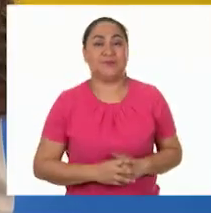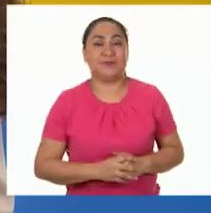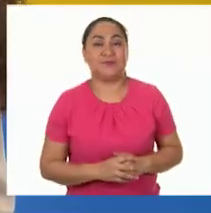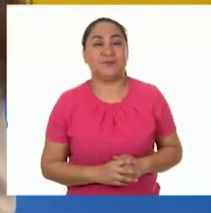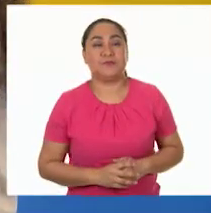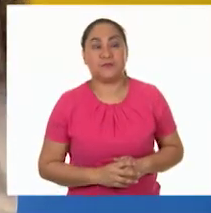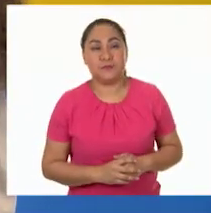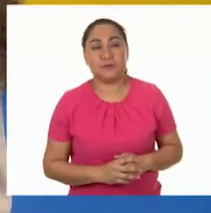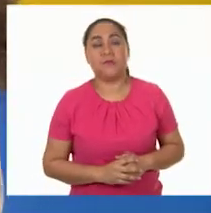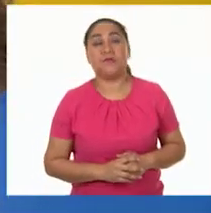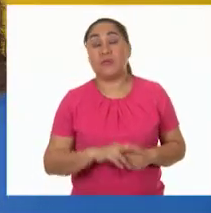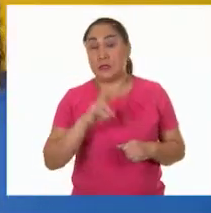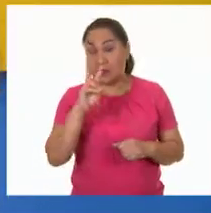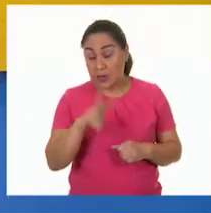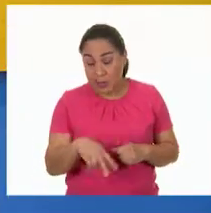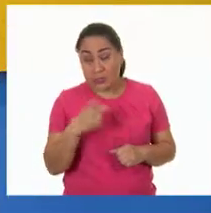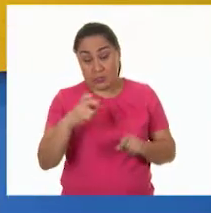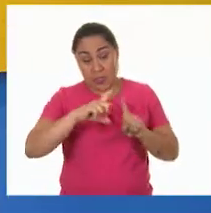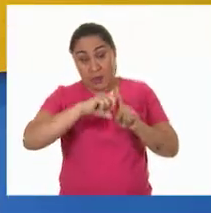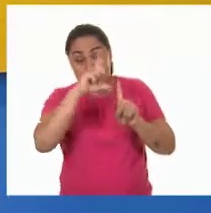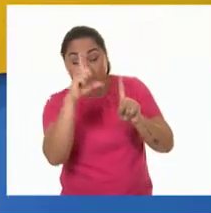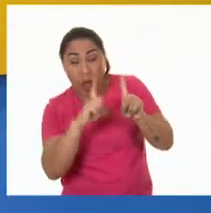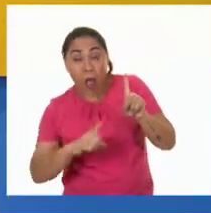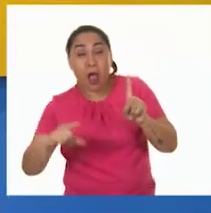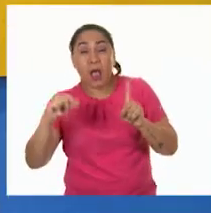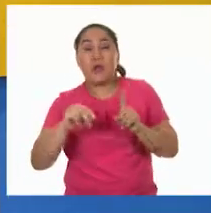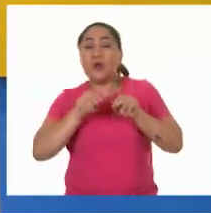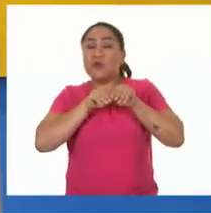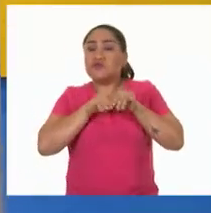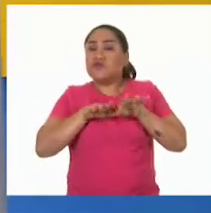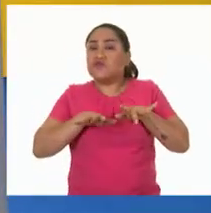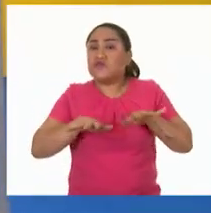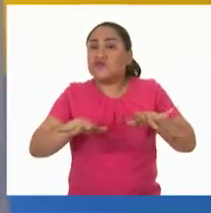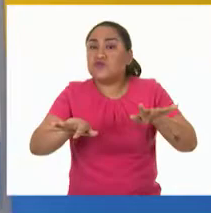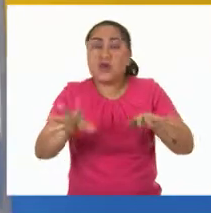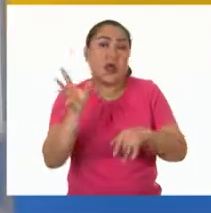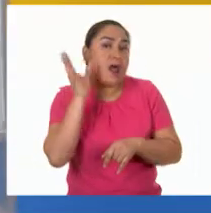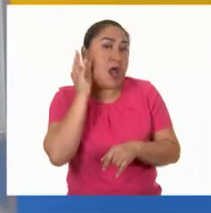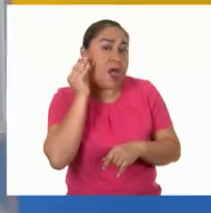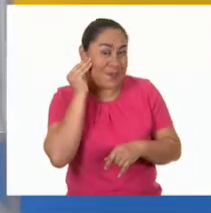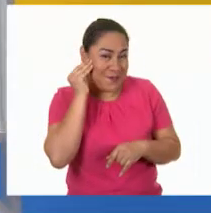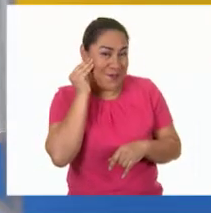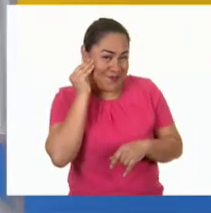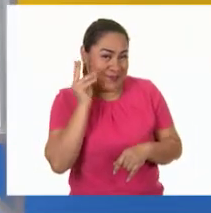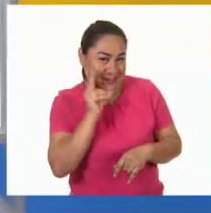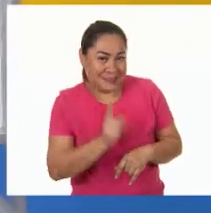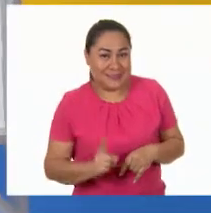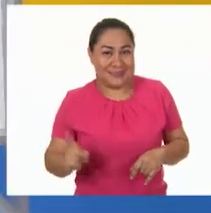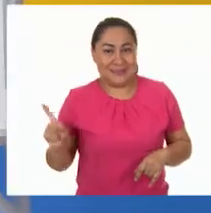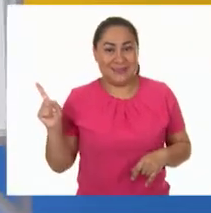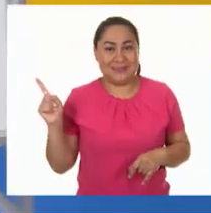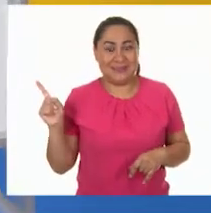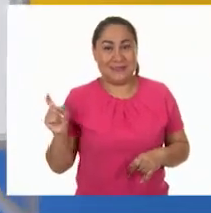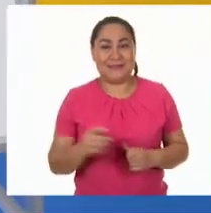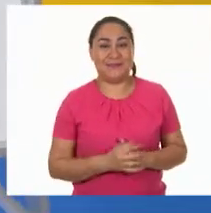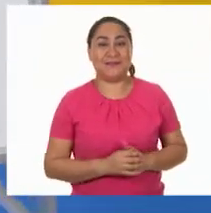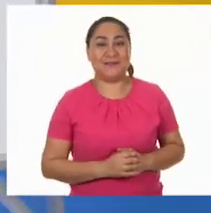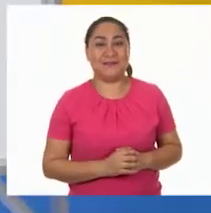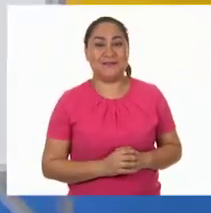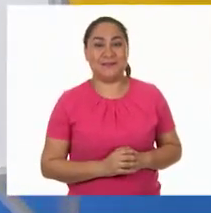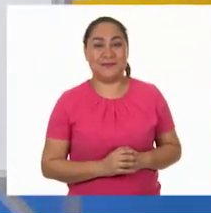La idea es que alcanzaban todo el país. Así es. Entonces, Dispersémoslas por ahí.